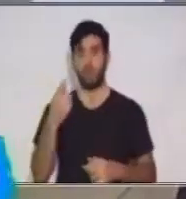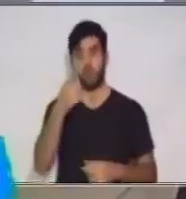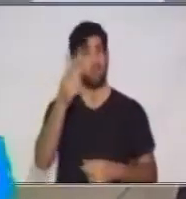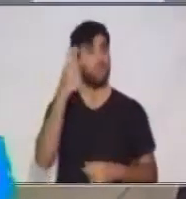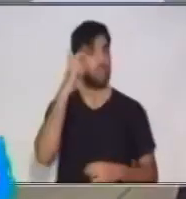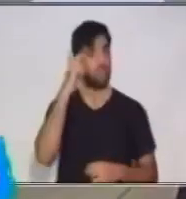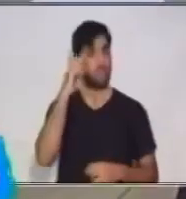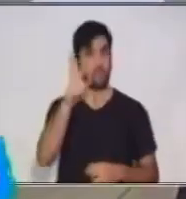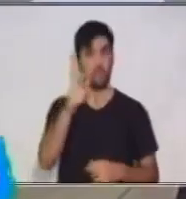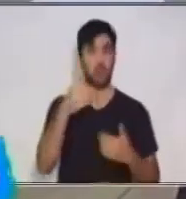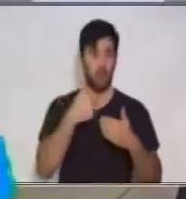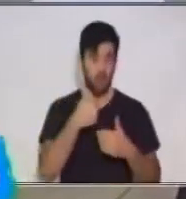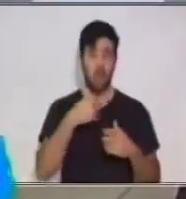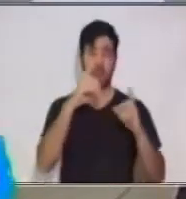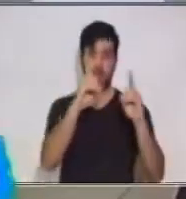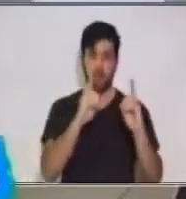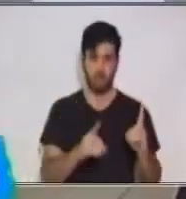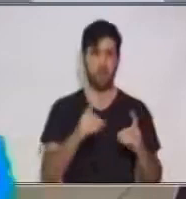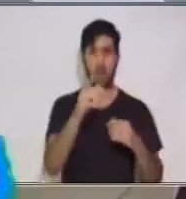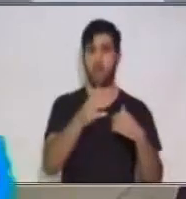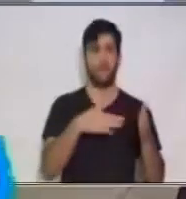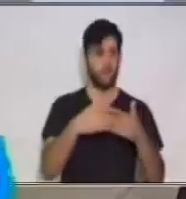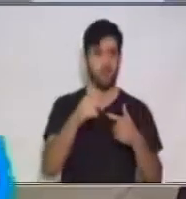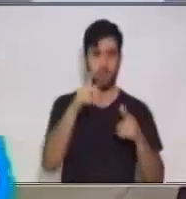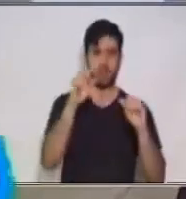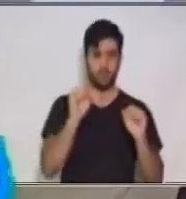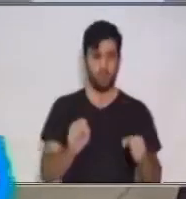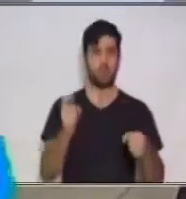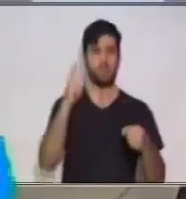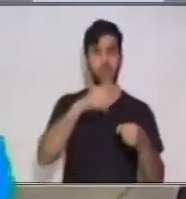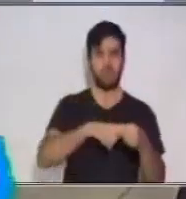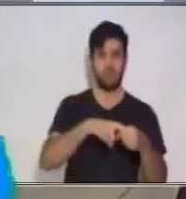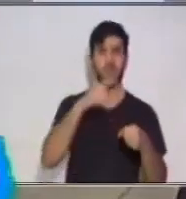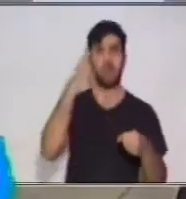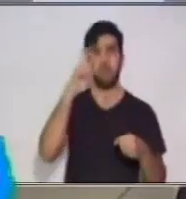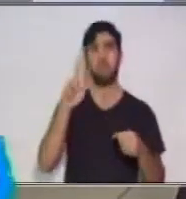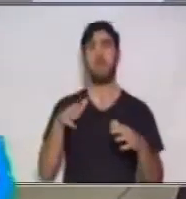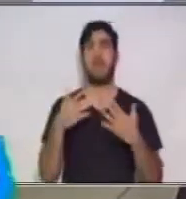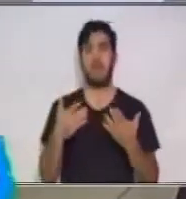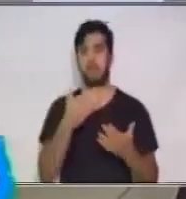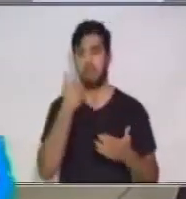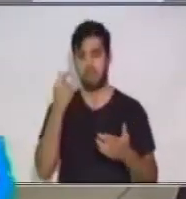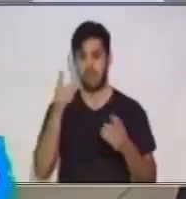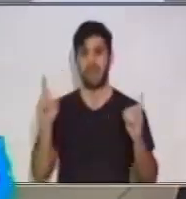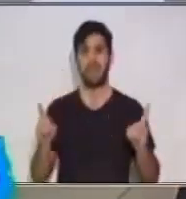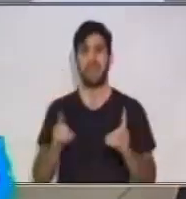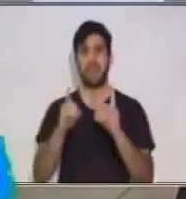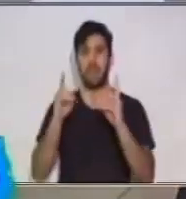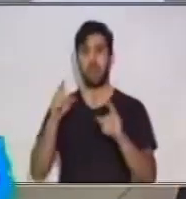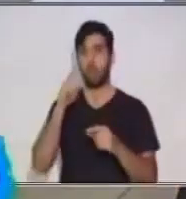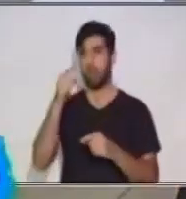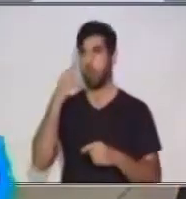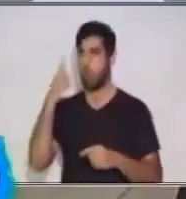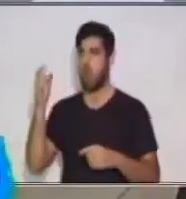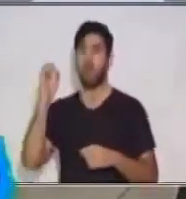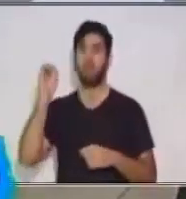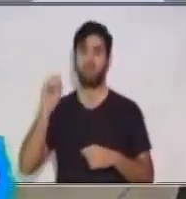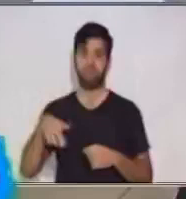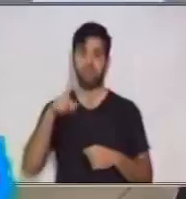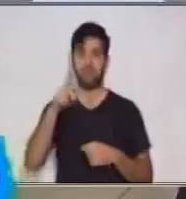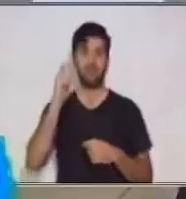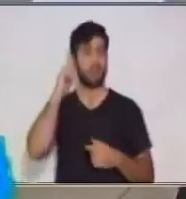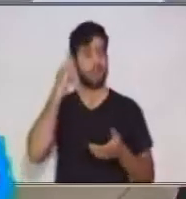con discapacidad, este tema les ayudará a ejercitar habilidades y destrezas como la atención, la memoria y